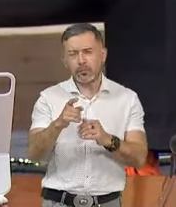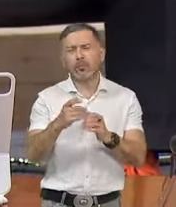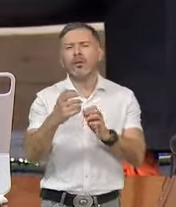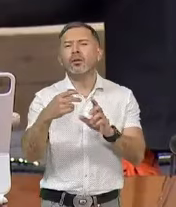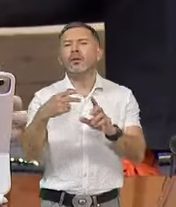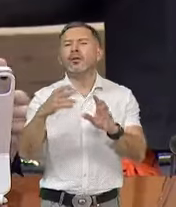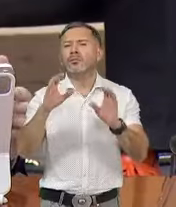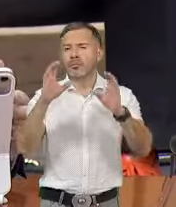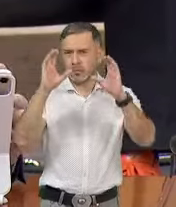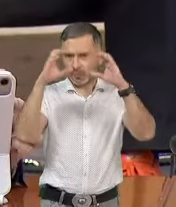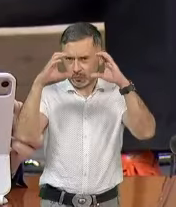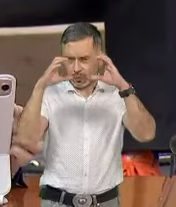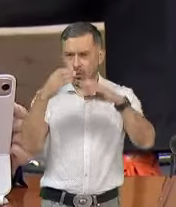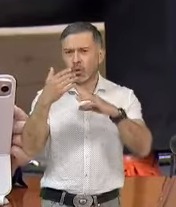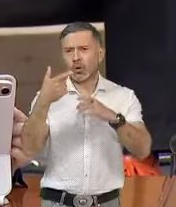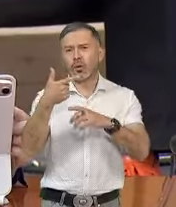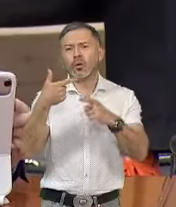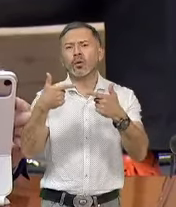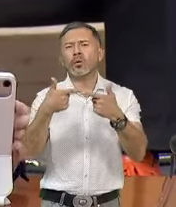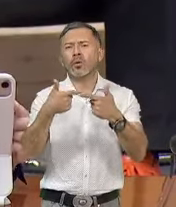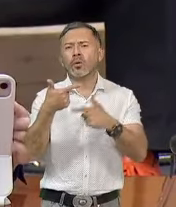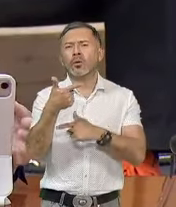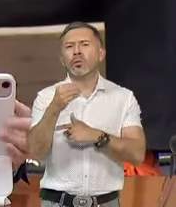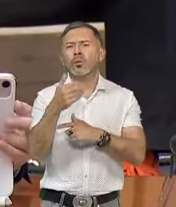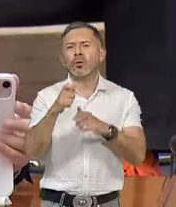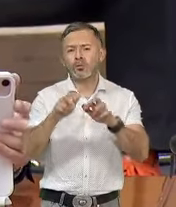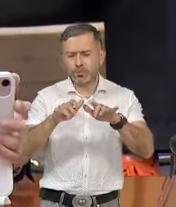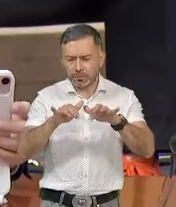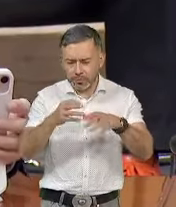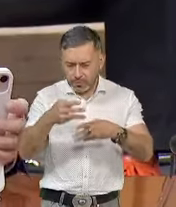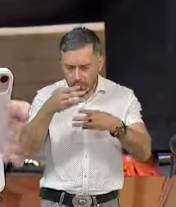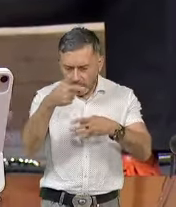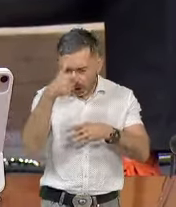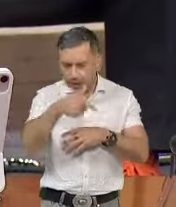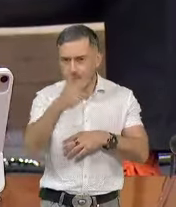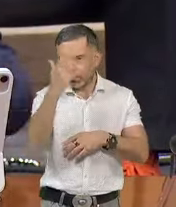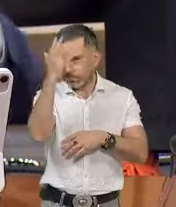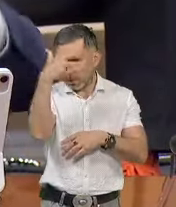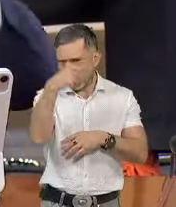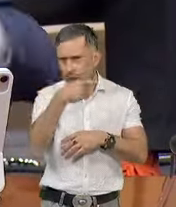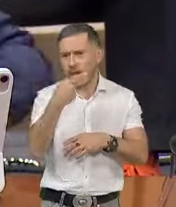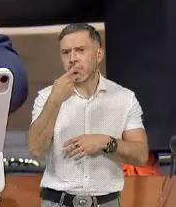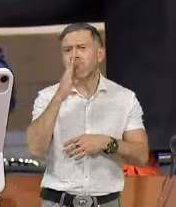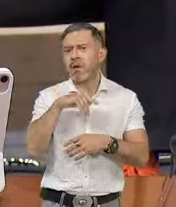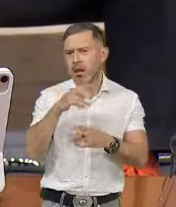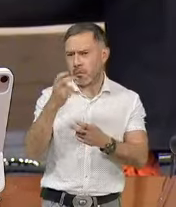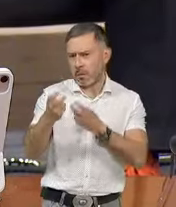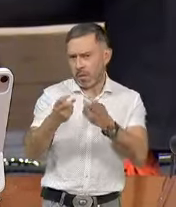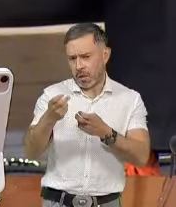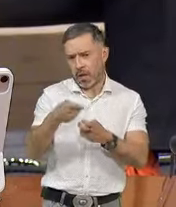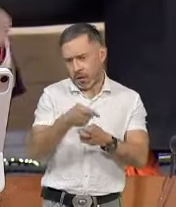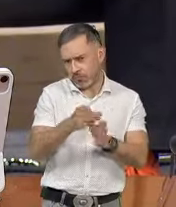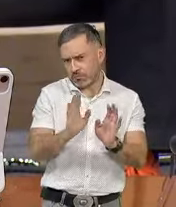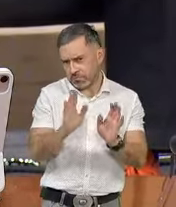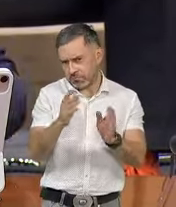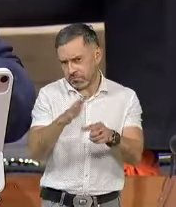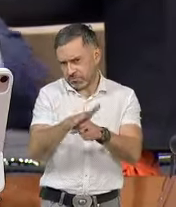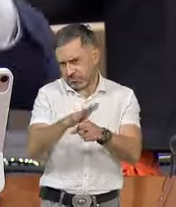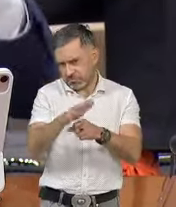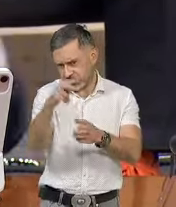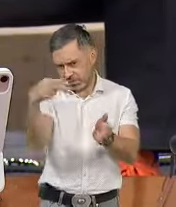ahí pueden revisar las críticas que hizo Denis merker lo que sí voy a reproducir porque me